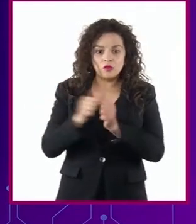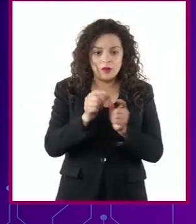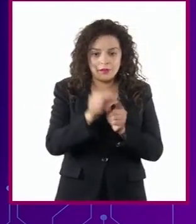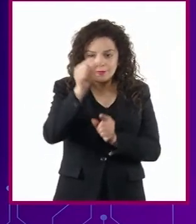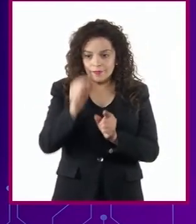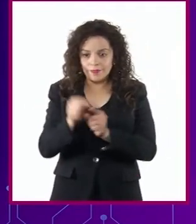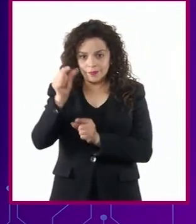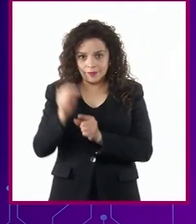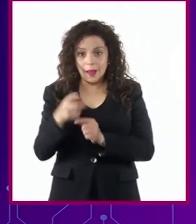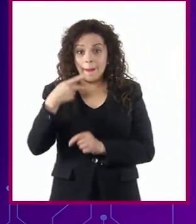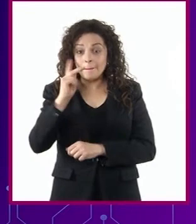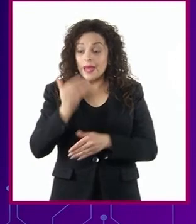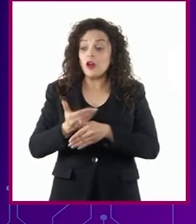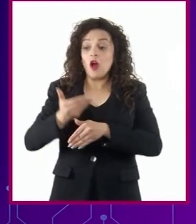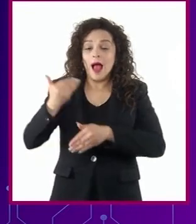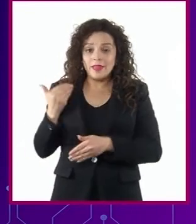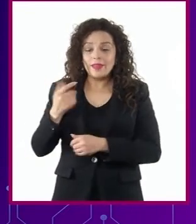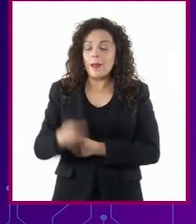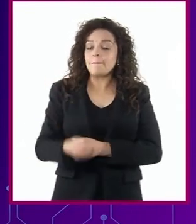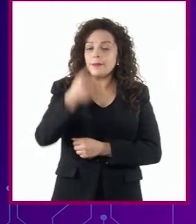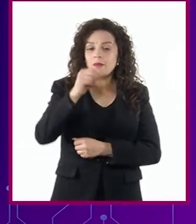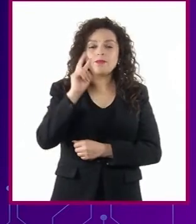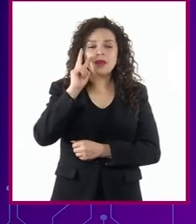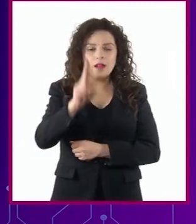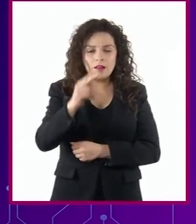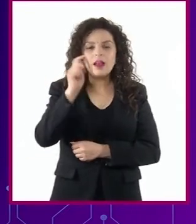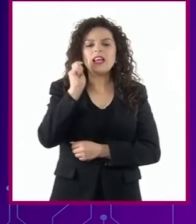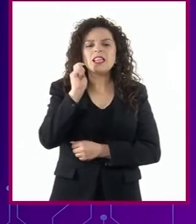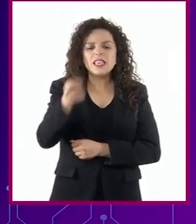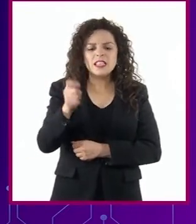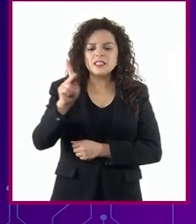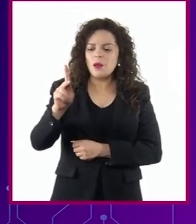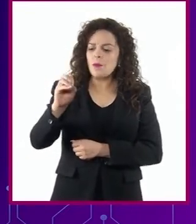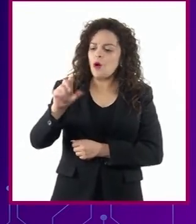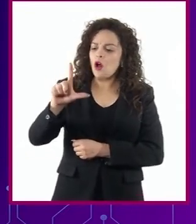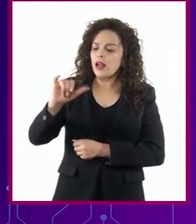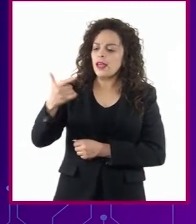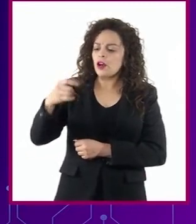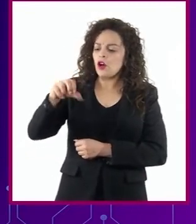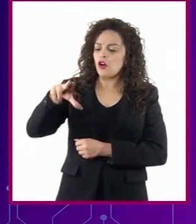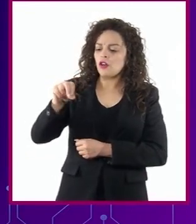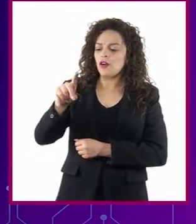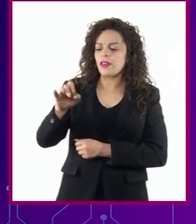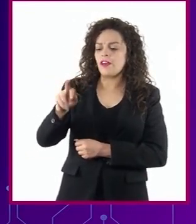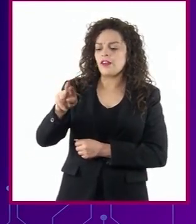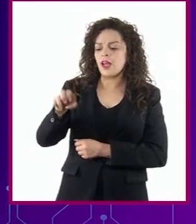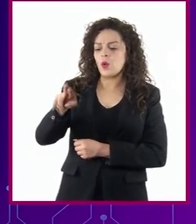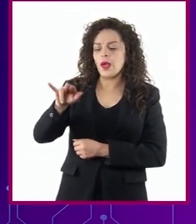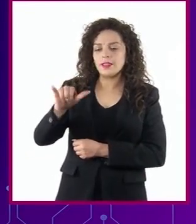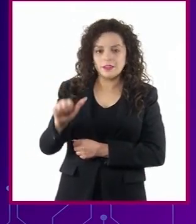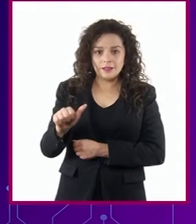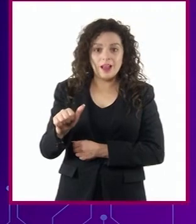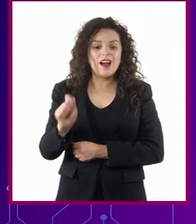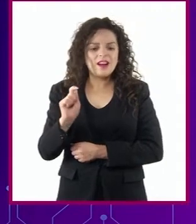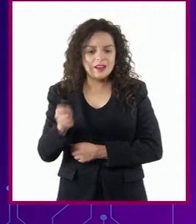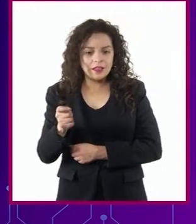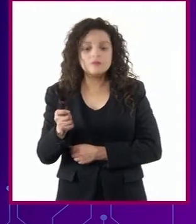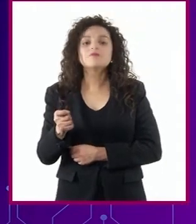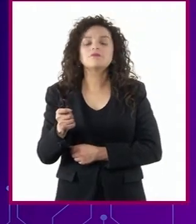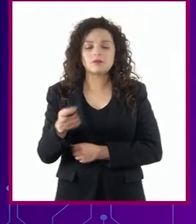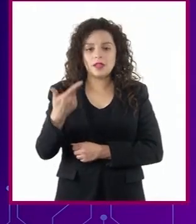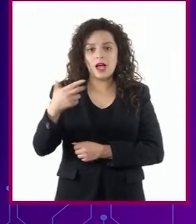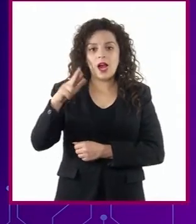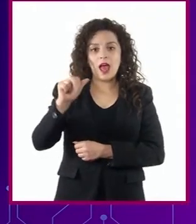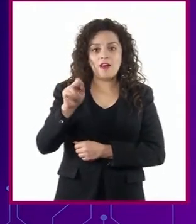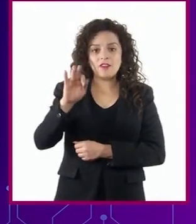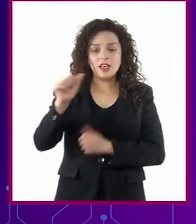Pero antes de continuar, ¿qué es un polígono de frecuencias? El polígono de frecuencias se define como una gráfica de segmentos